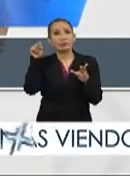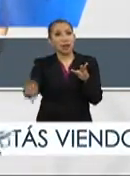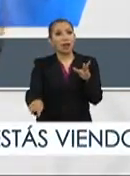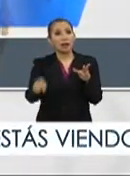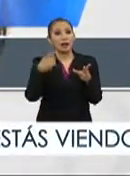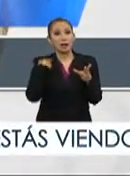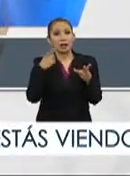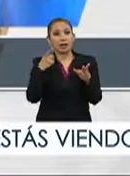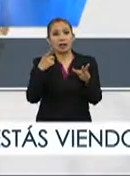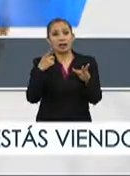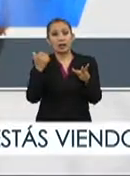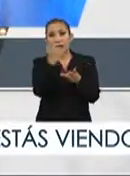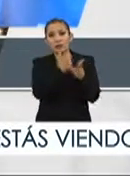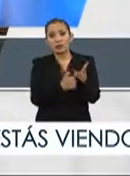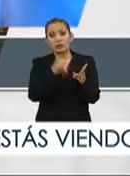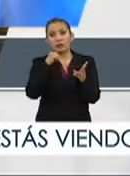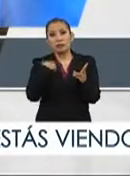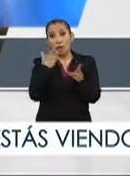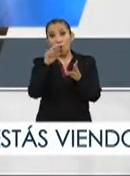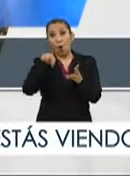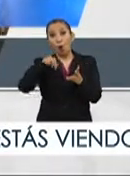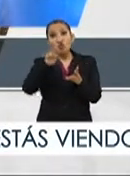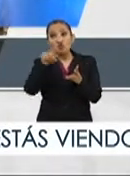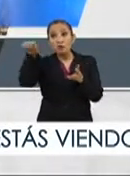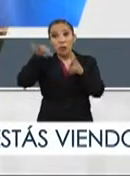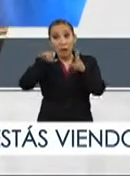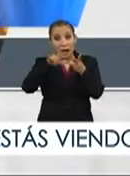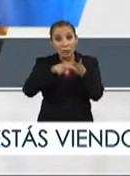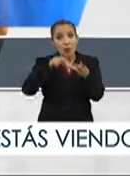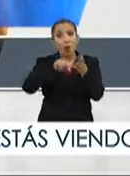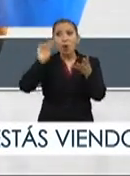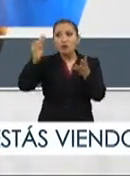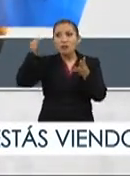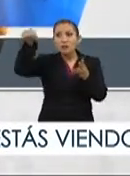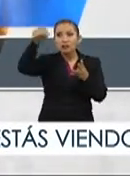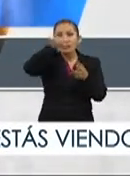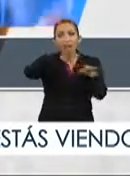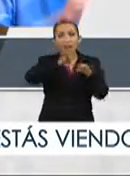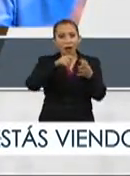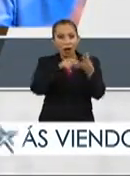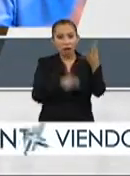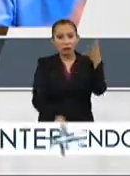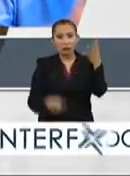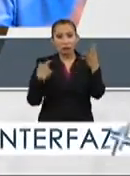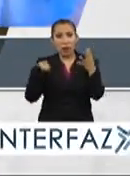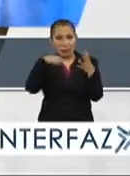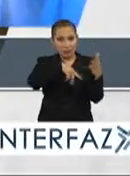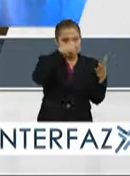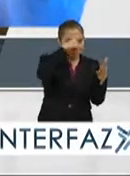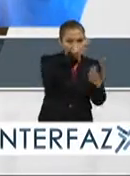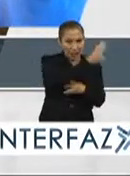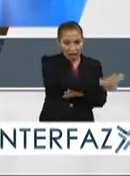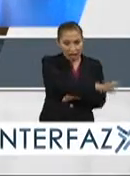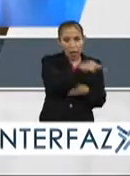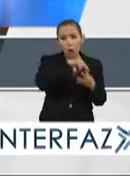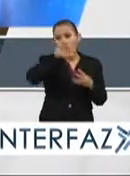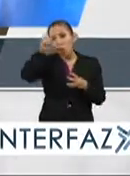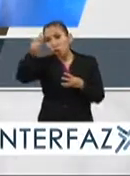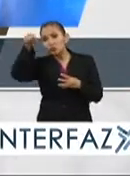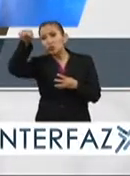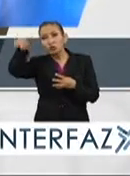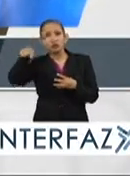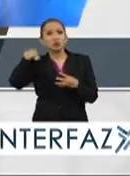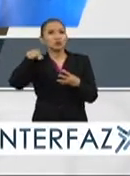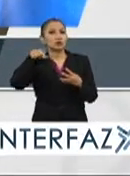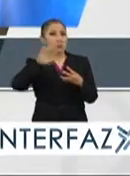el DESA, en Naciones Unidas, o en universidades en México, algunos de